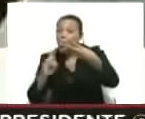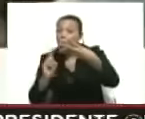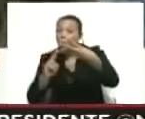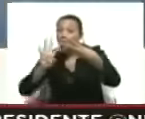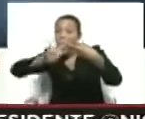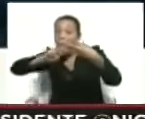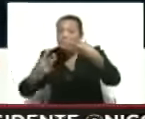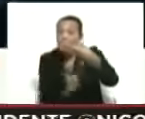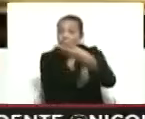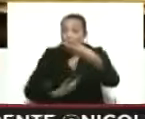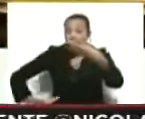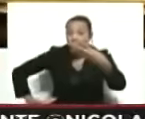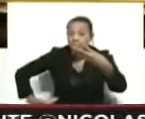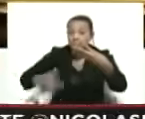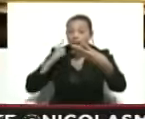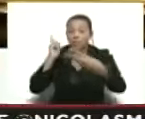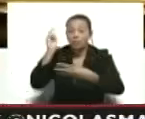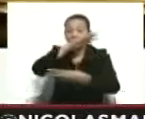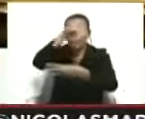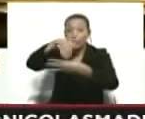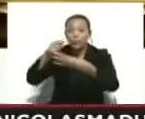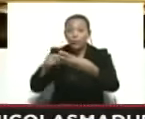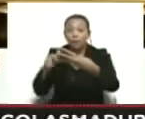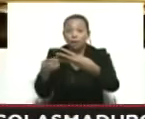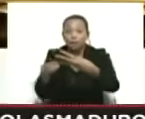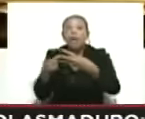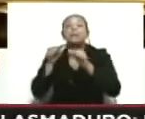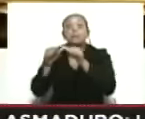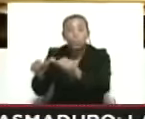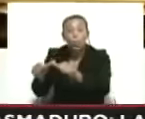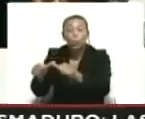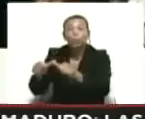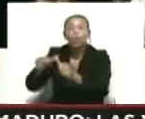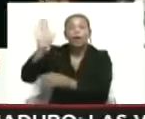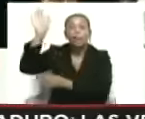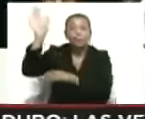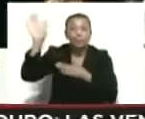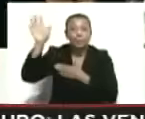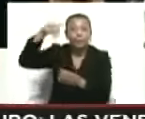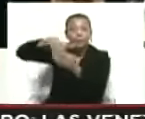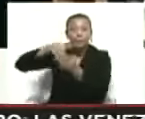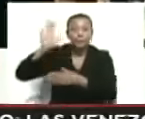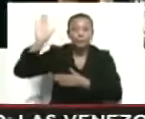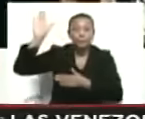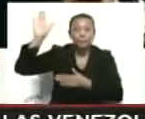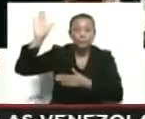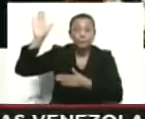segunda vicepresidenta de la Asamblea Nacional, sírvanse a manifestarlo con la señal de costumbre.